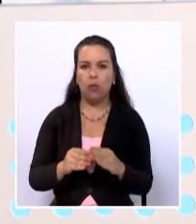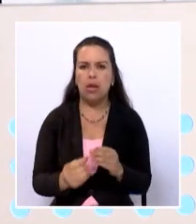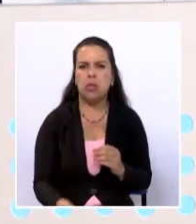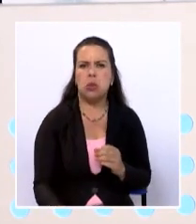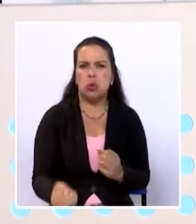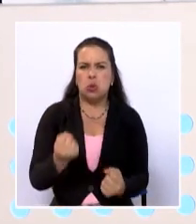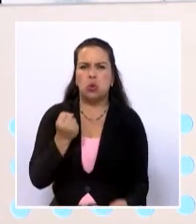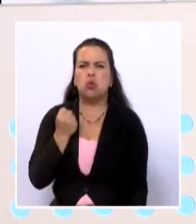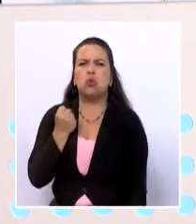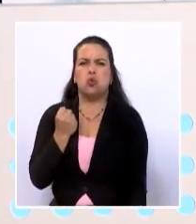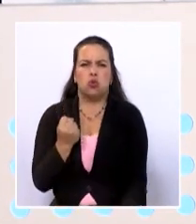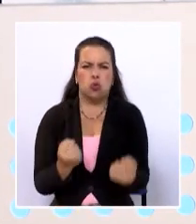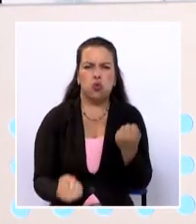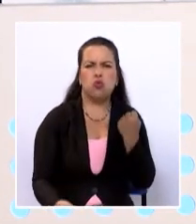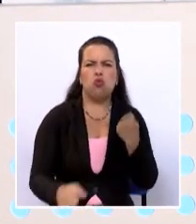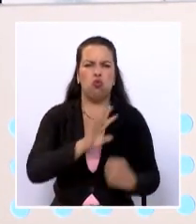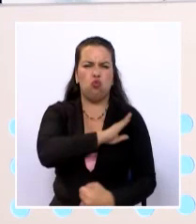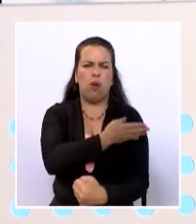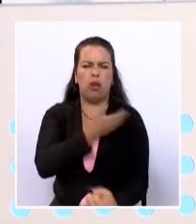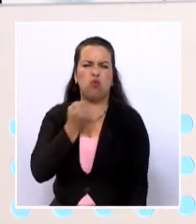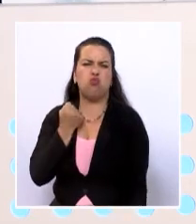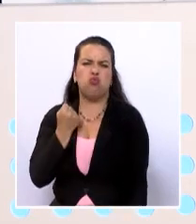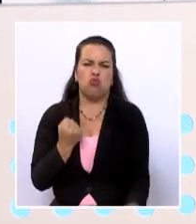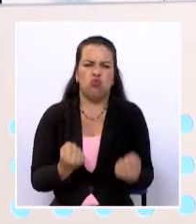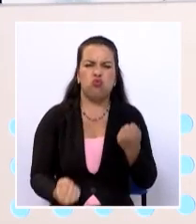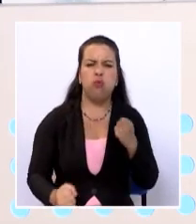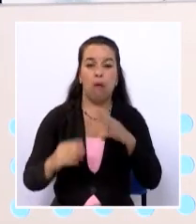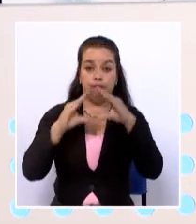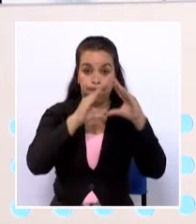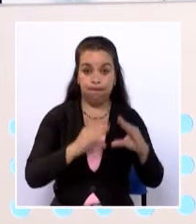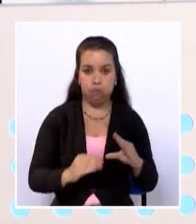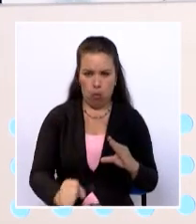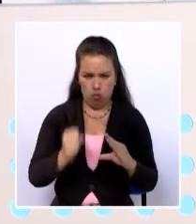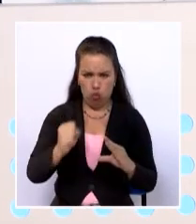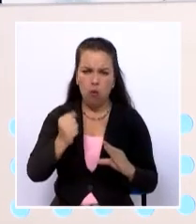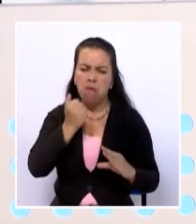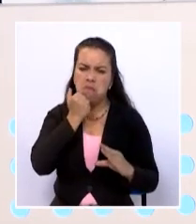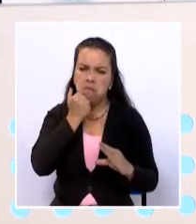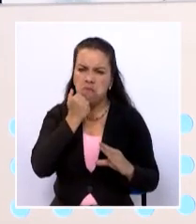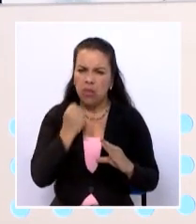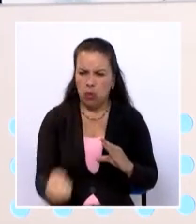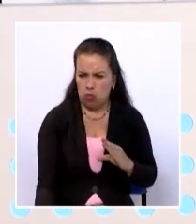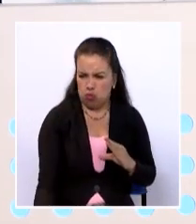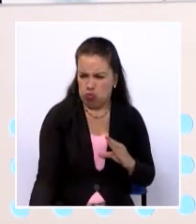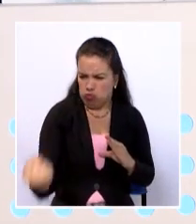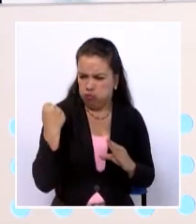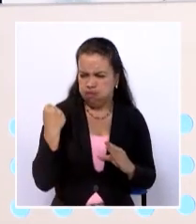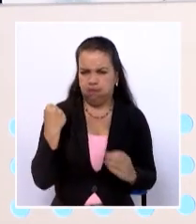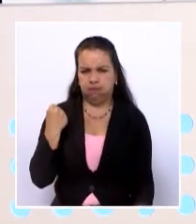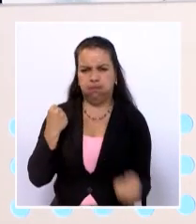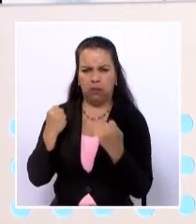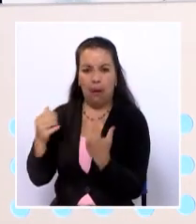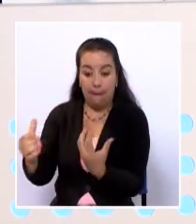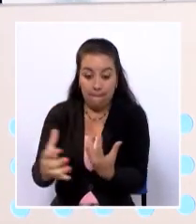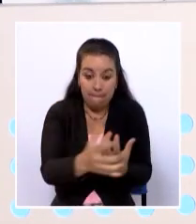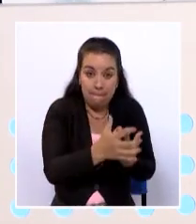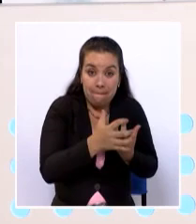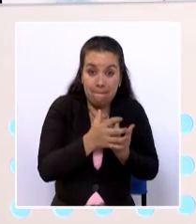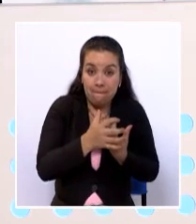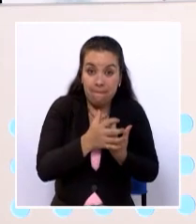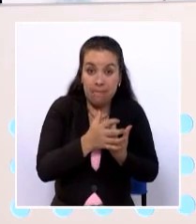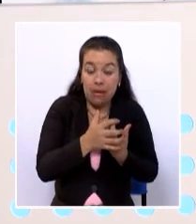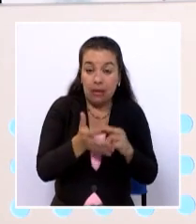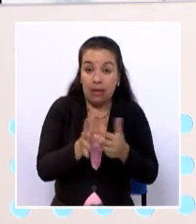responsable de hacer la fuerza dinámica y en la medida que el músculo está tonificado el músculo tiene la fuerza para proteger la articulación esto no tiene que ver con